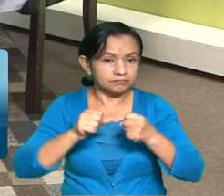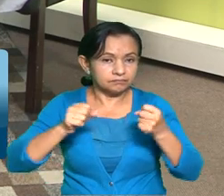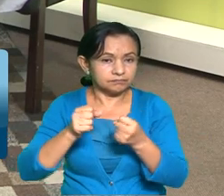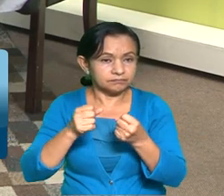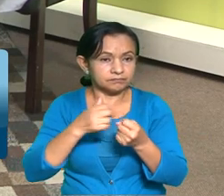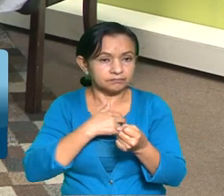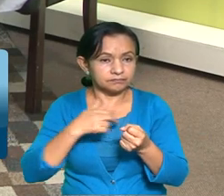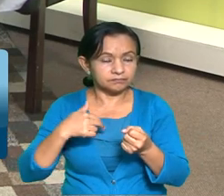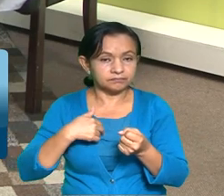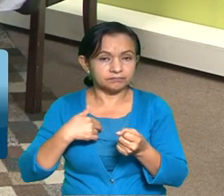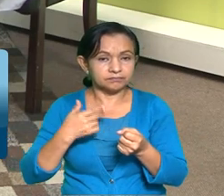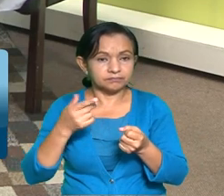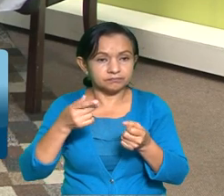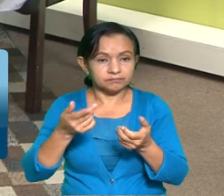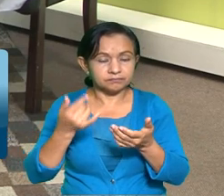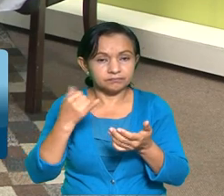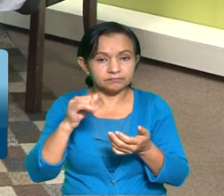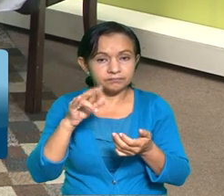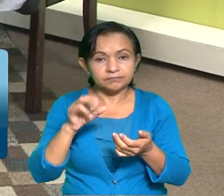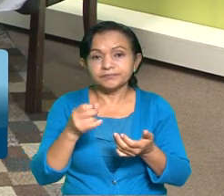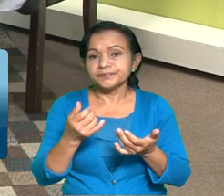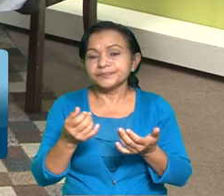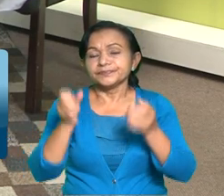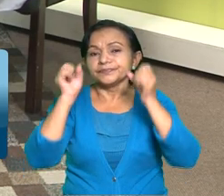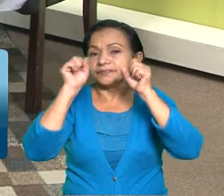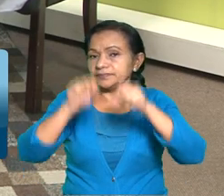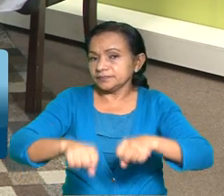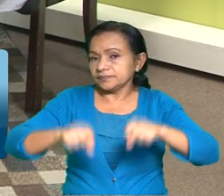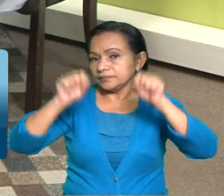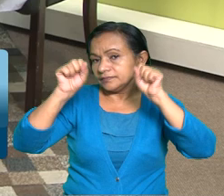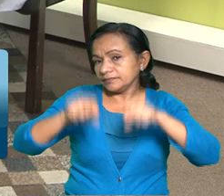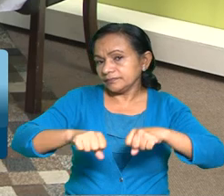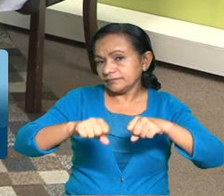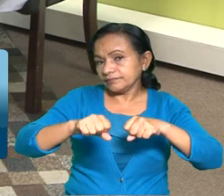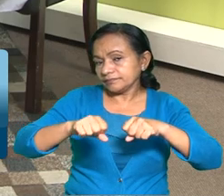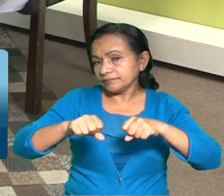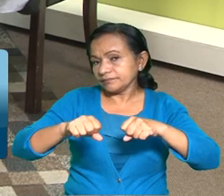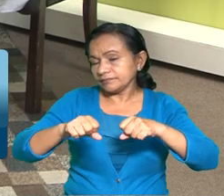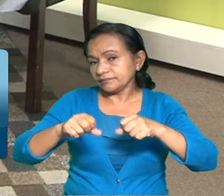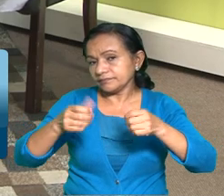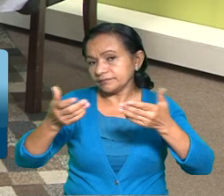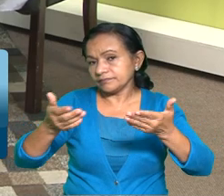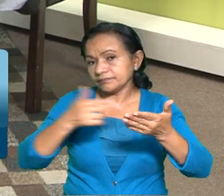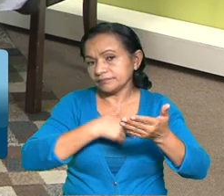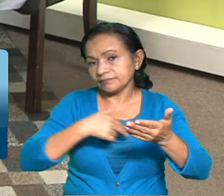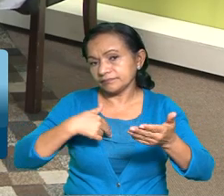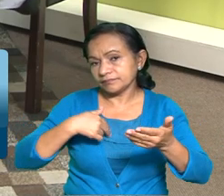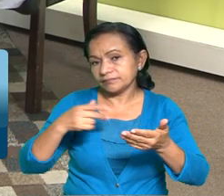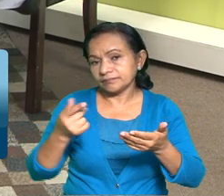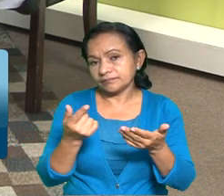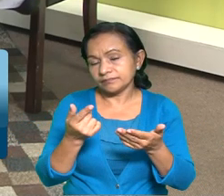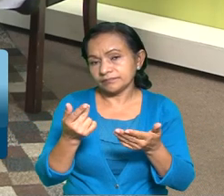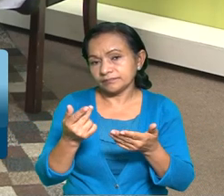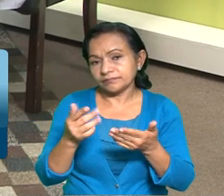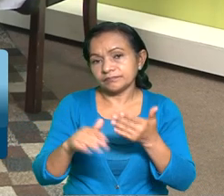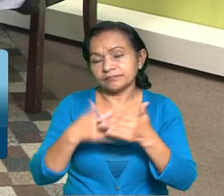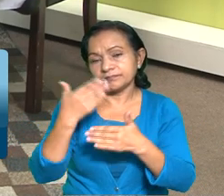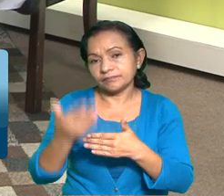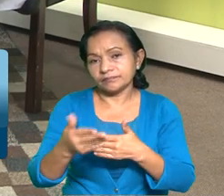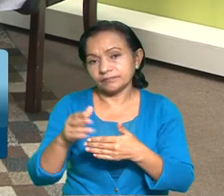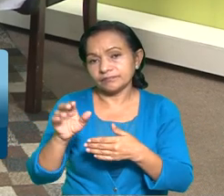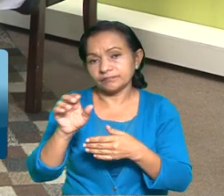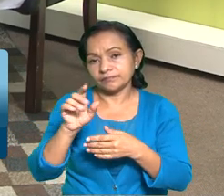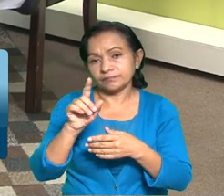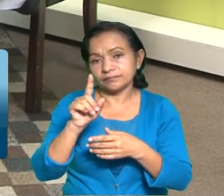que dársele o no, todavía sí, no. Sí, se puede, no es una, de preferencia se debería iniciar un poquito más después